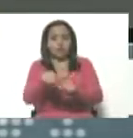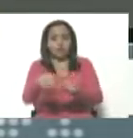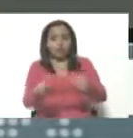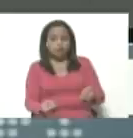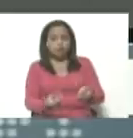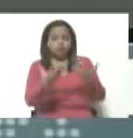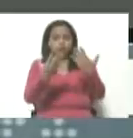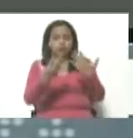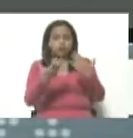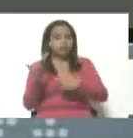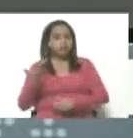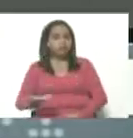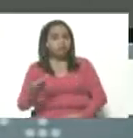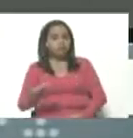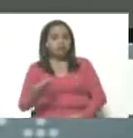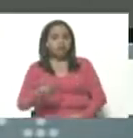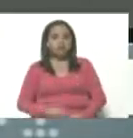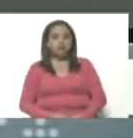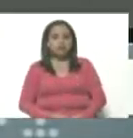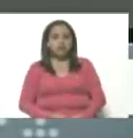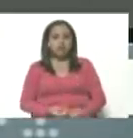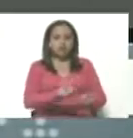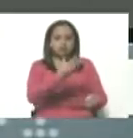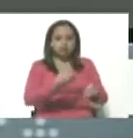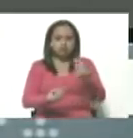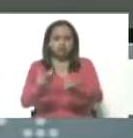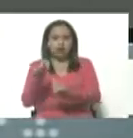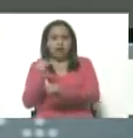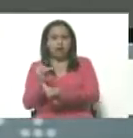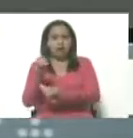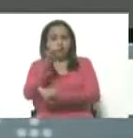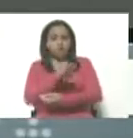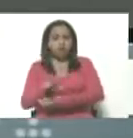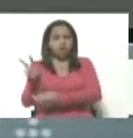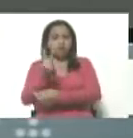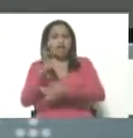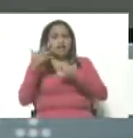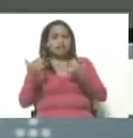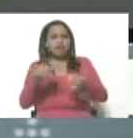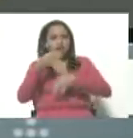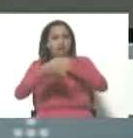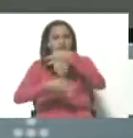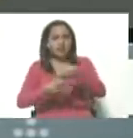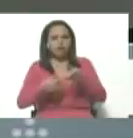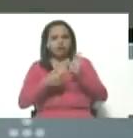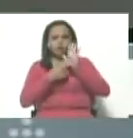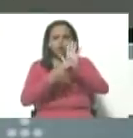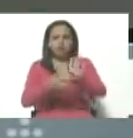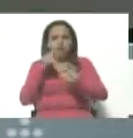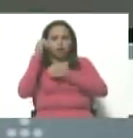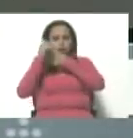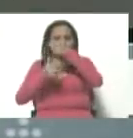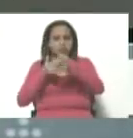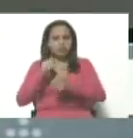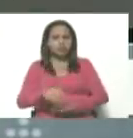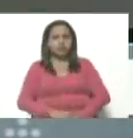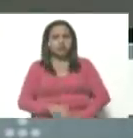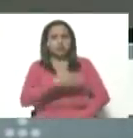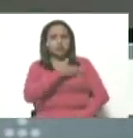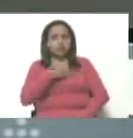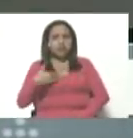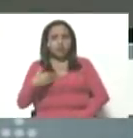tan importante y de focos que tenemos en el país, ya vamos a explicar. Yo les traje algunos videos que quiero